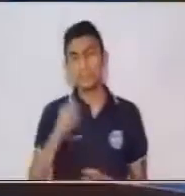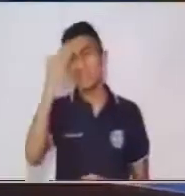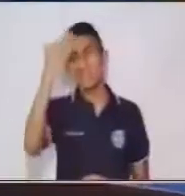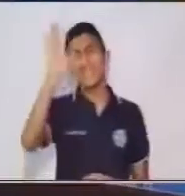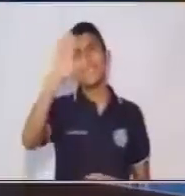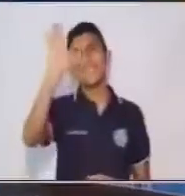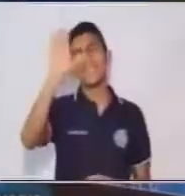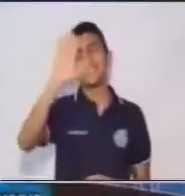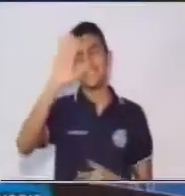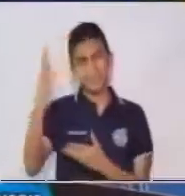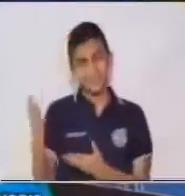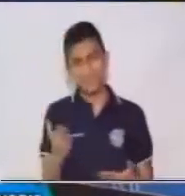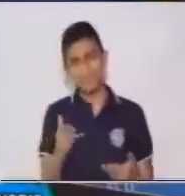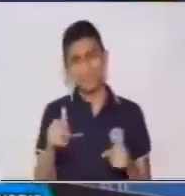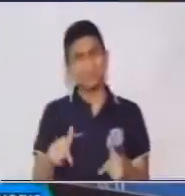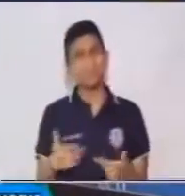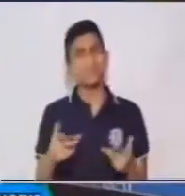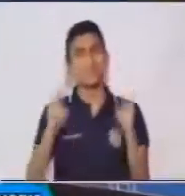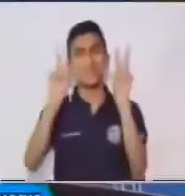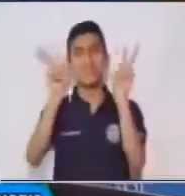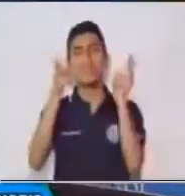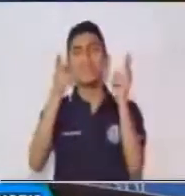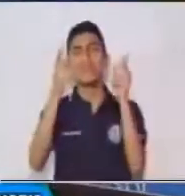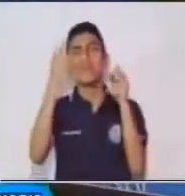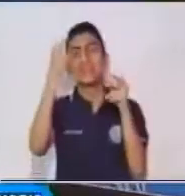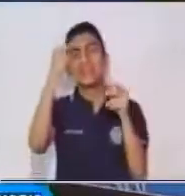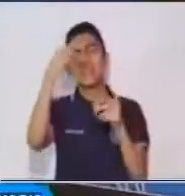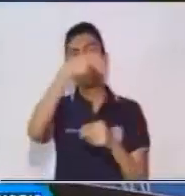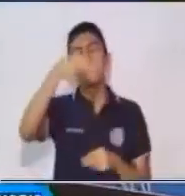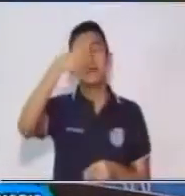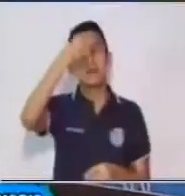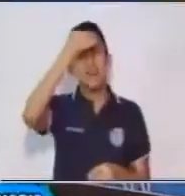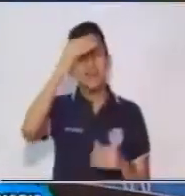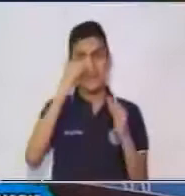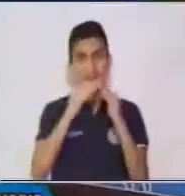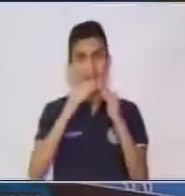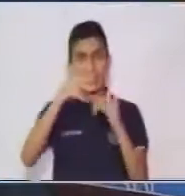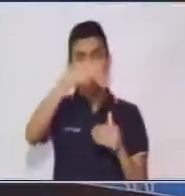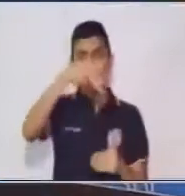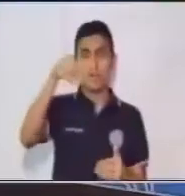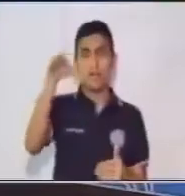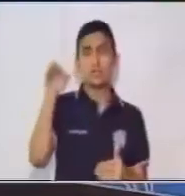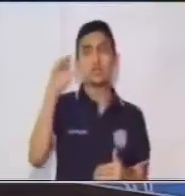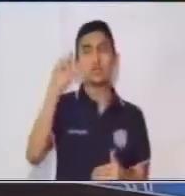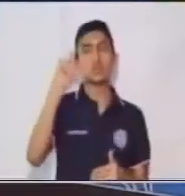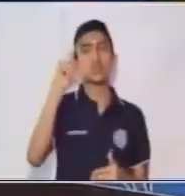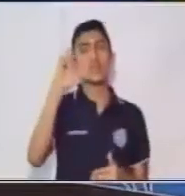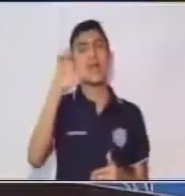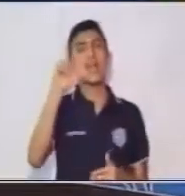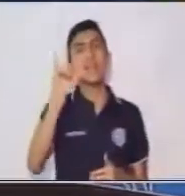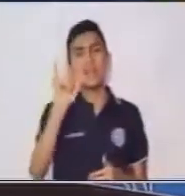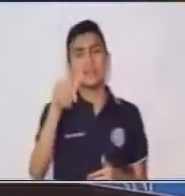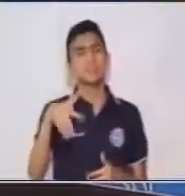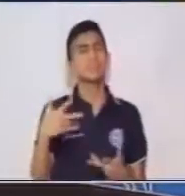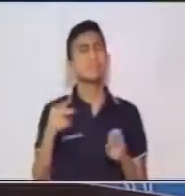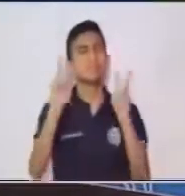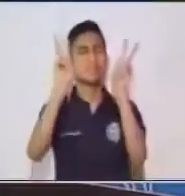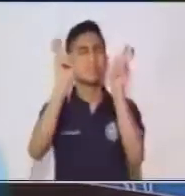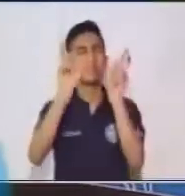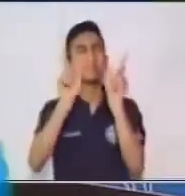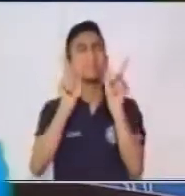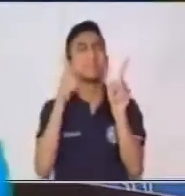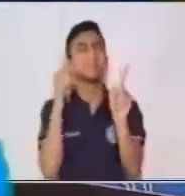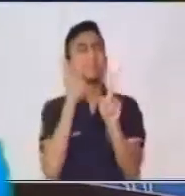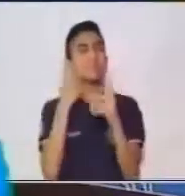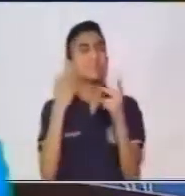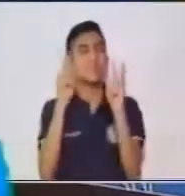Bienvenidos a este espacio educativo Aprendo en Casa. Soy Suseli Gutiérrez y en esta oportunidad desarrollaré el tema de